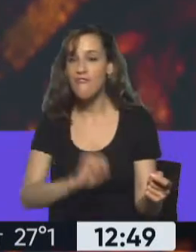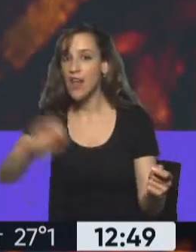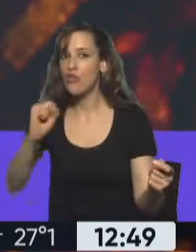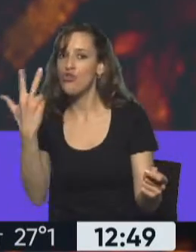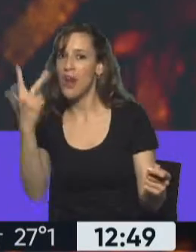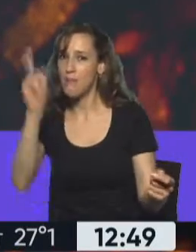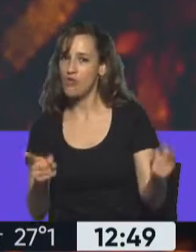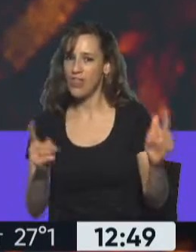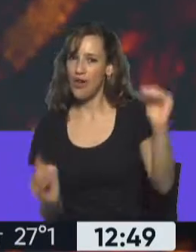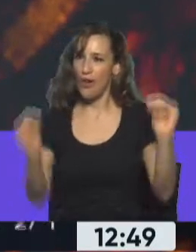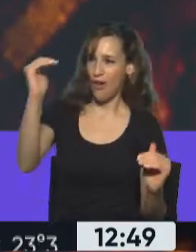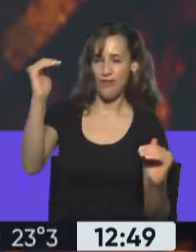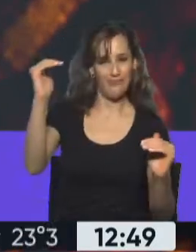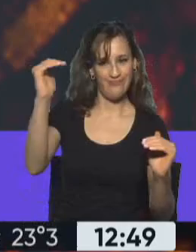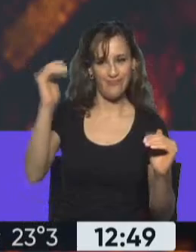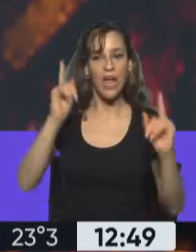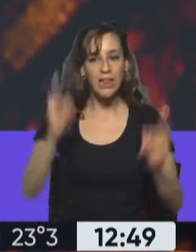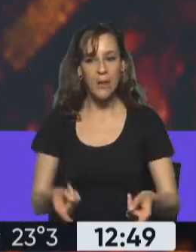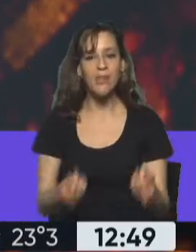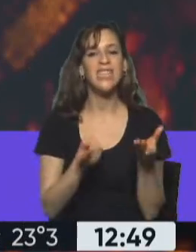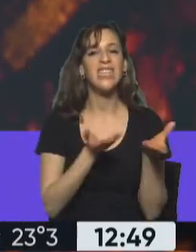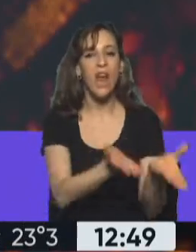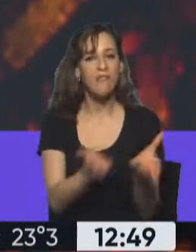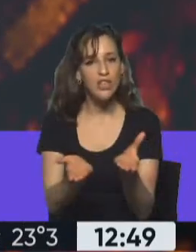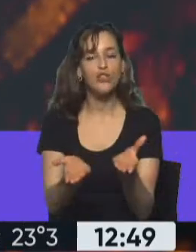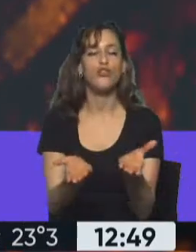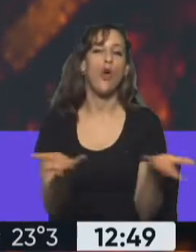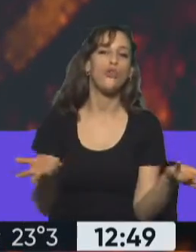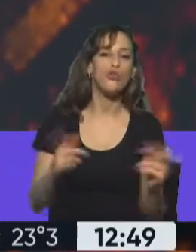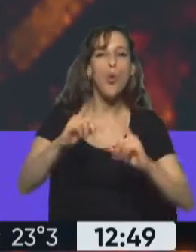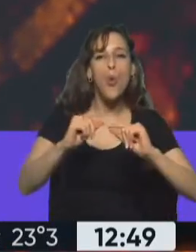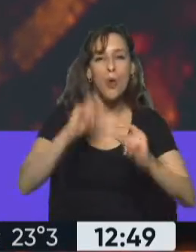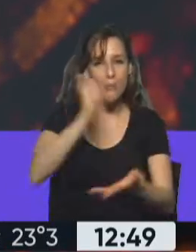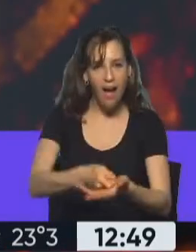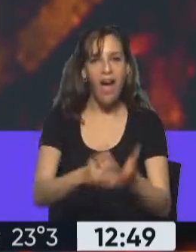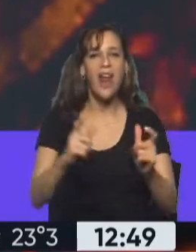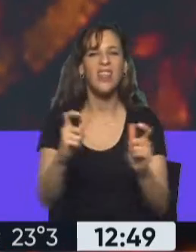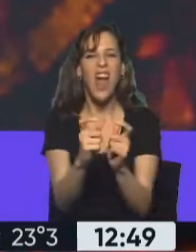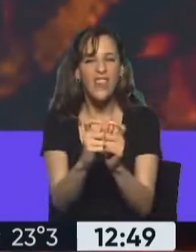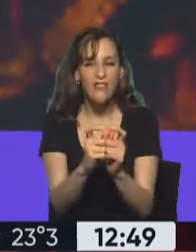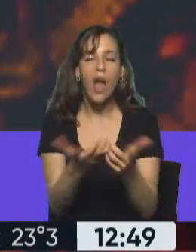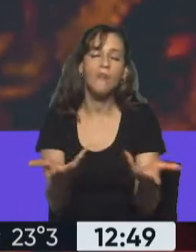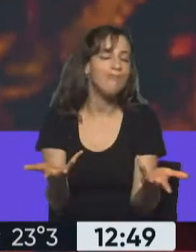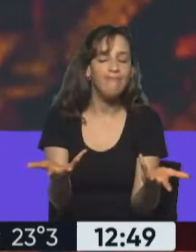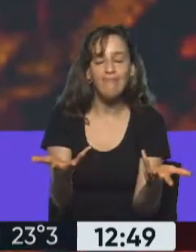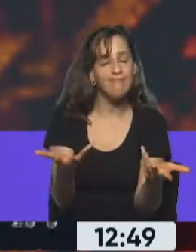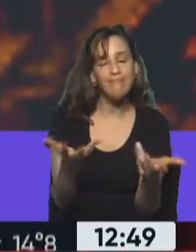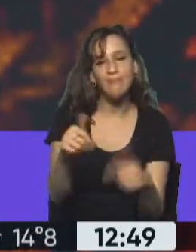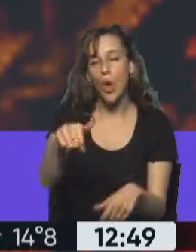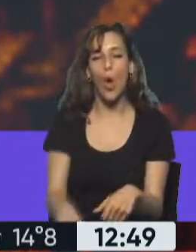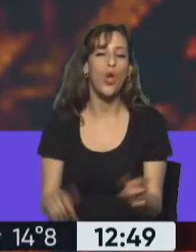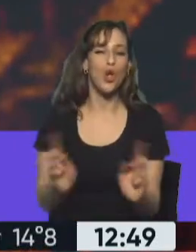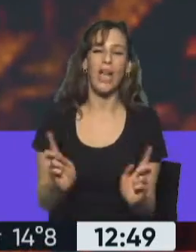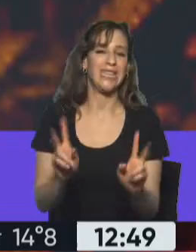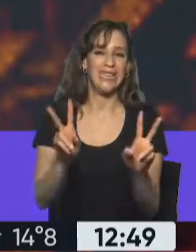segundo semestre, el aumento de servicios o de tarifas no es un dato para considerar, para poner sobre la mesa. No pasa que hay aumento